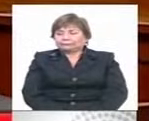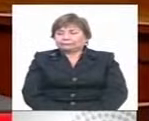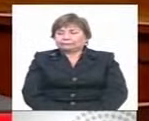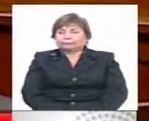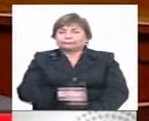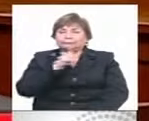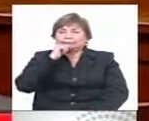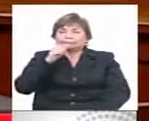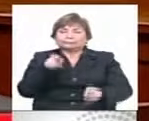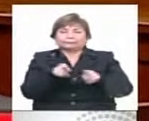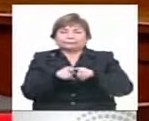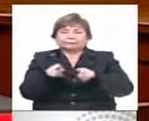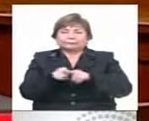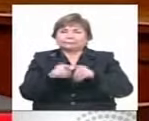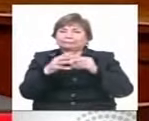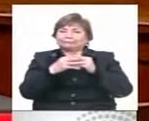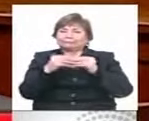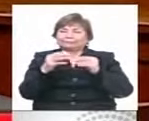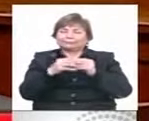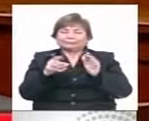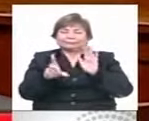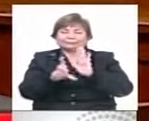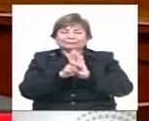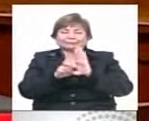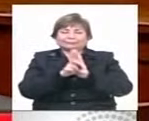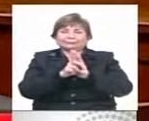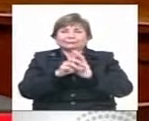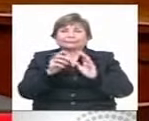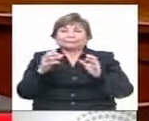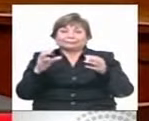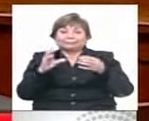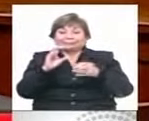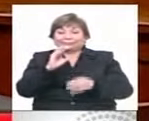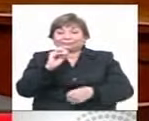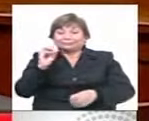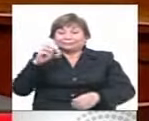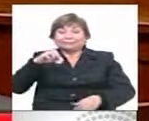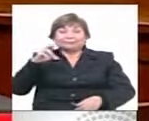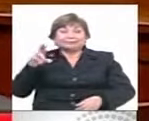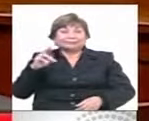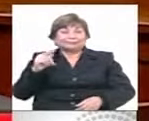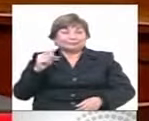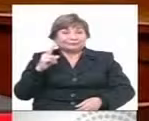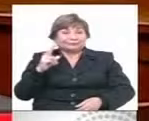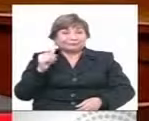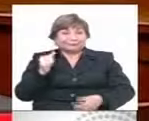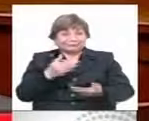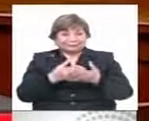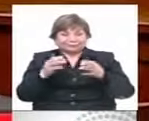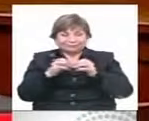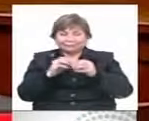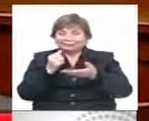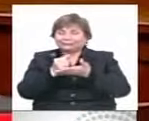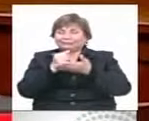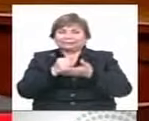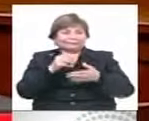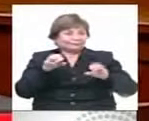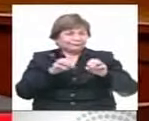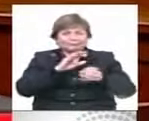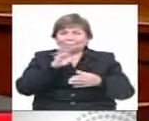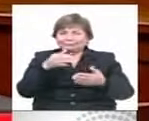desde Produce, impulsaremos la ley de cooperativas en beneficio de 3.000 cooperativas activas en todo el